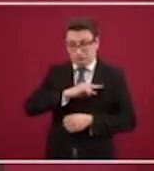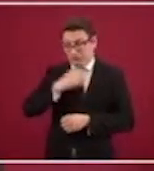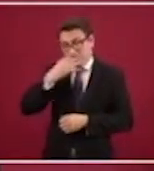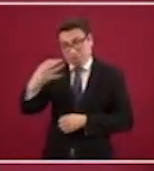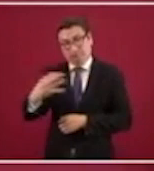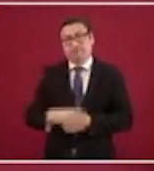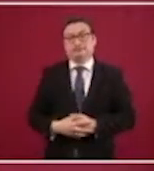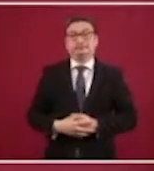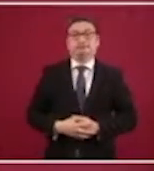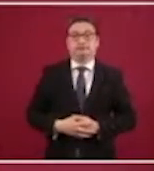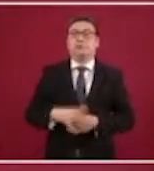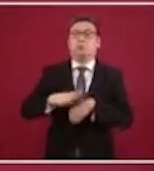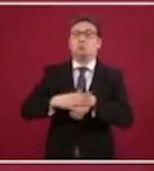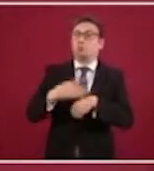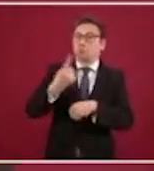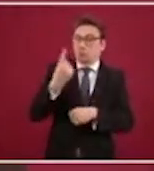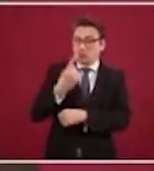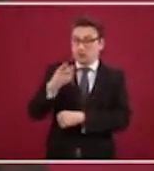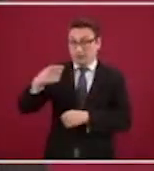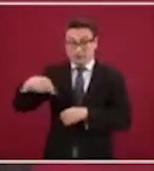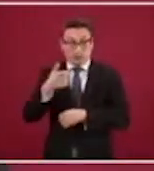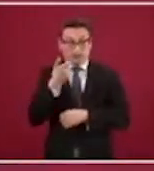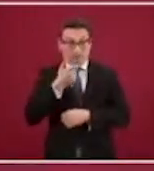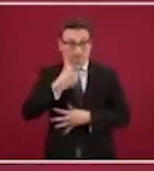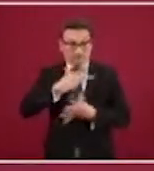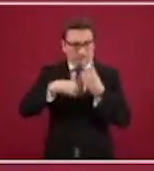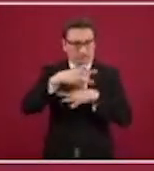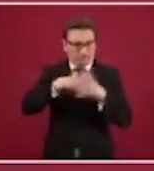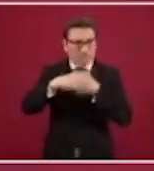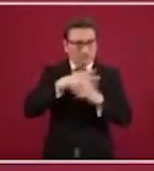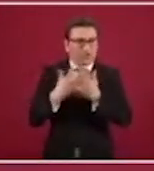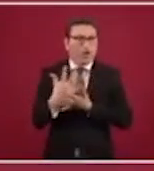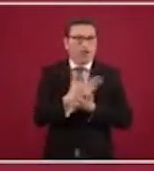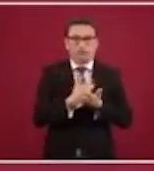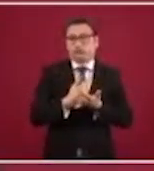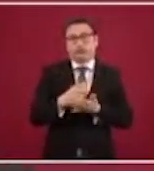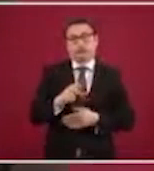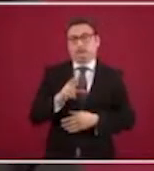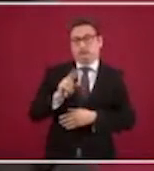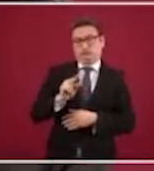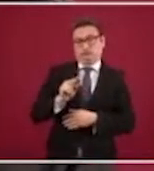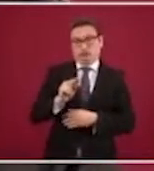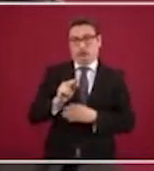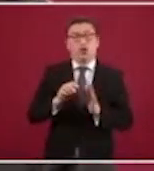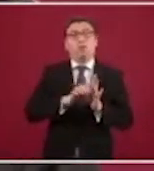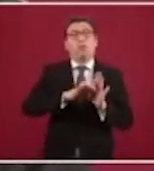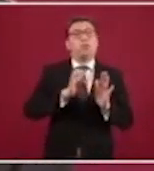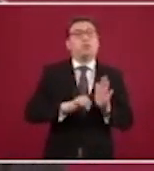porque no van a obtener utilidades como en una situación